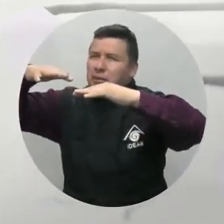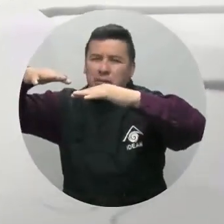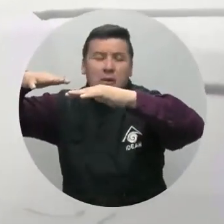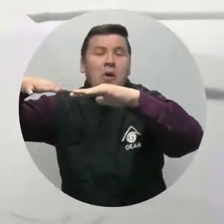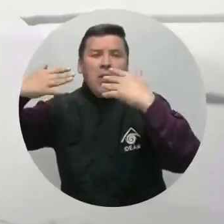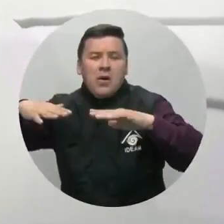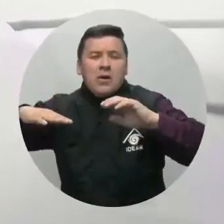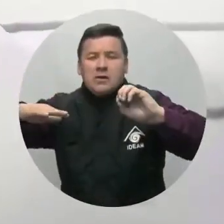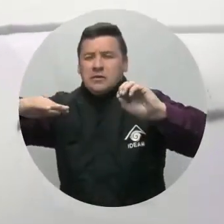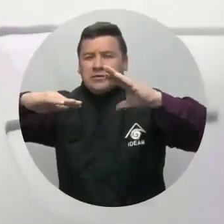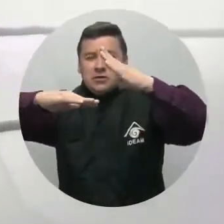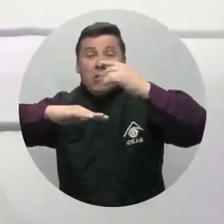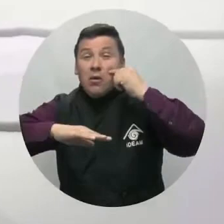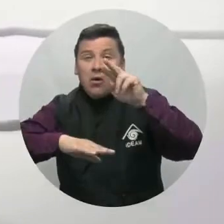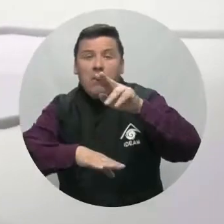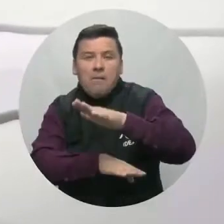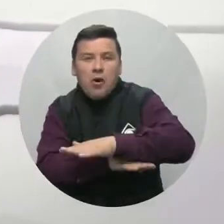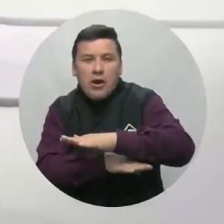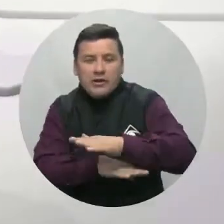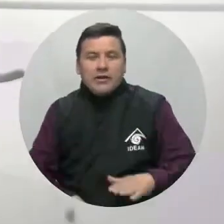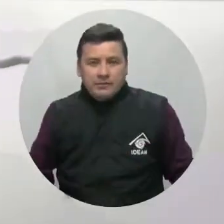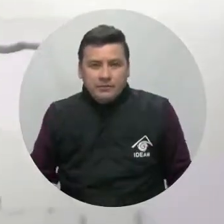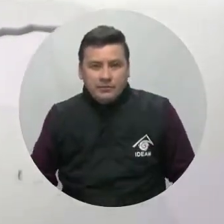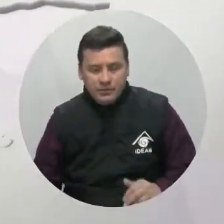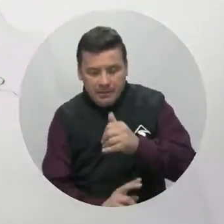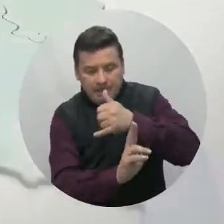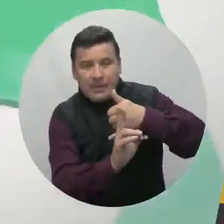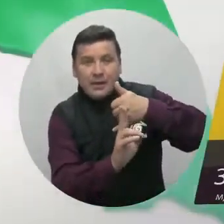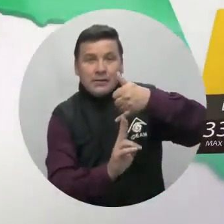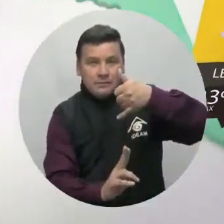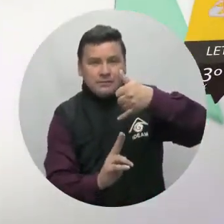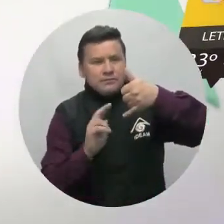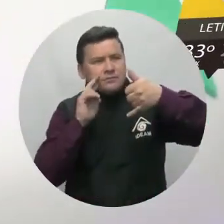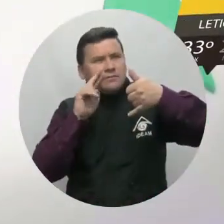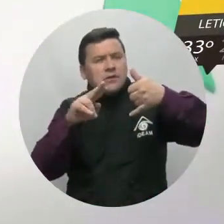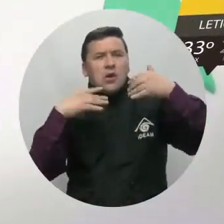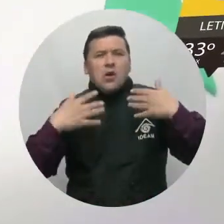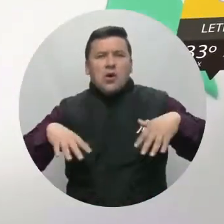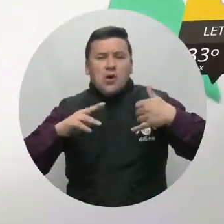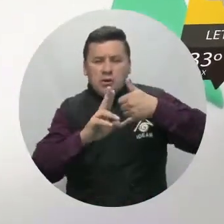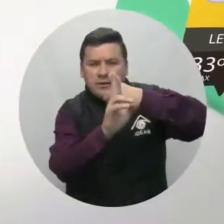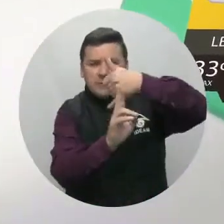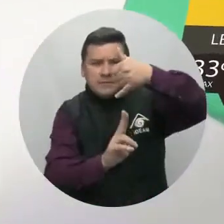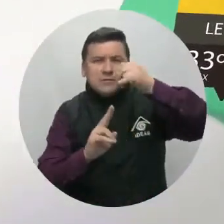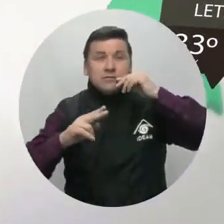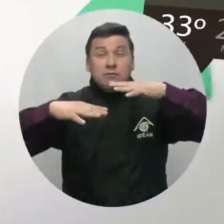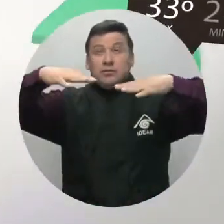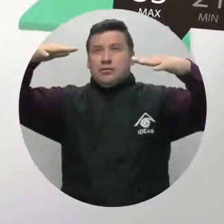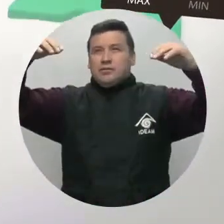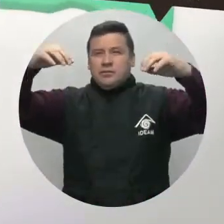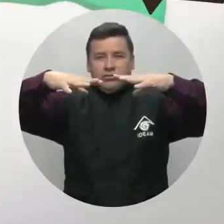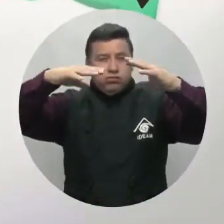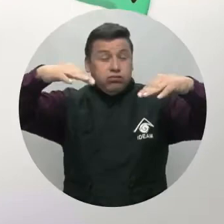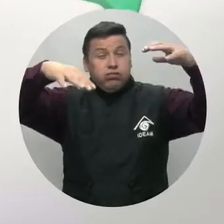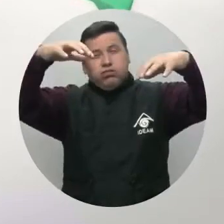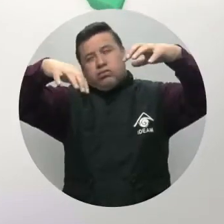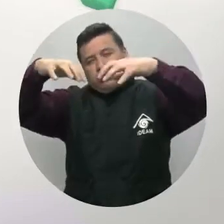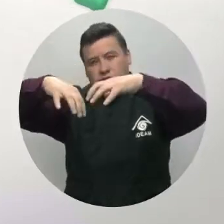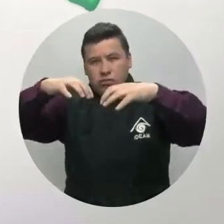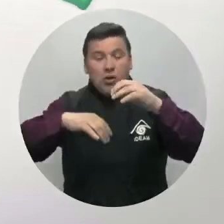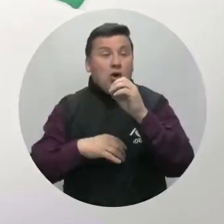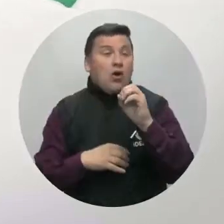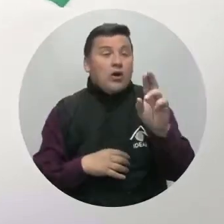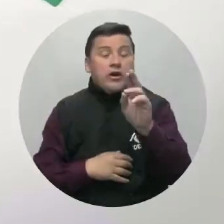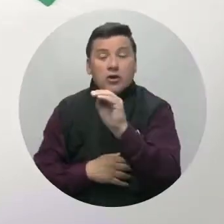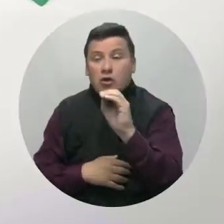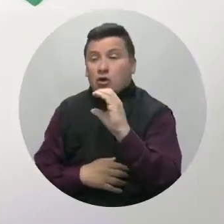con predominio de tiempo seco en horas de la tarde. Desde el sur del país la nubosidad será de carácter variado, con probabilidad de lluvias ligeras en el